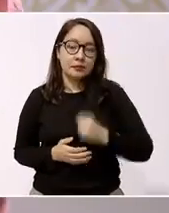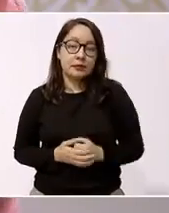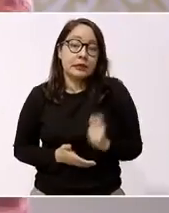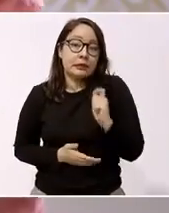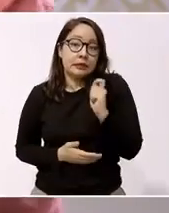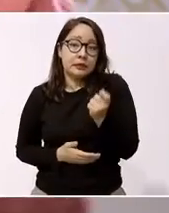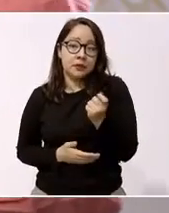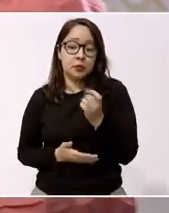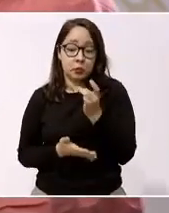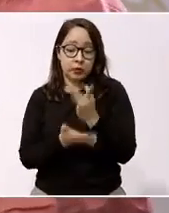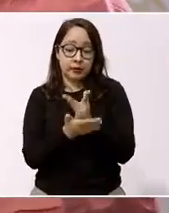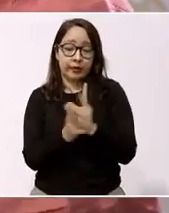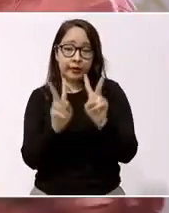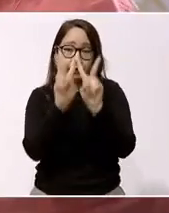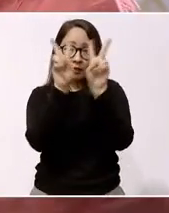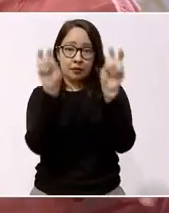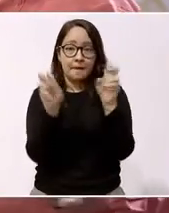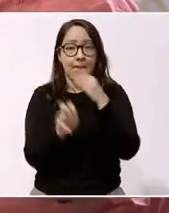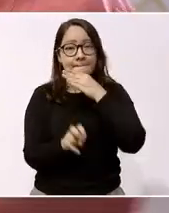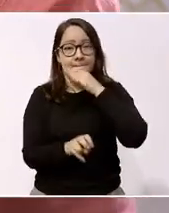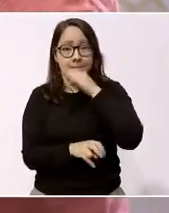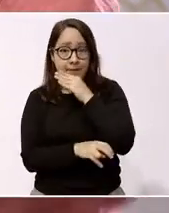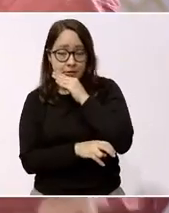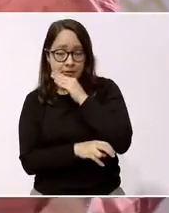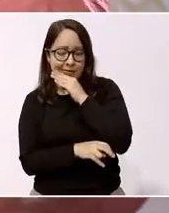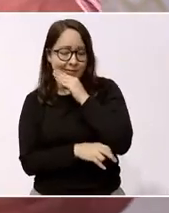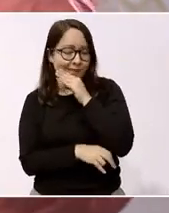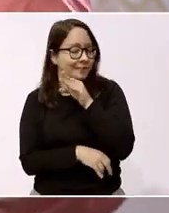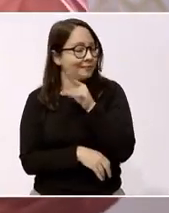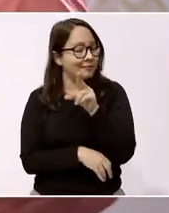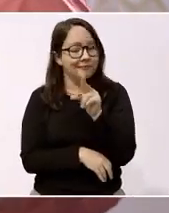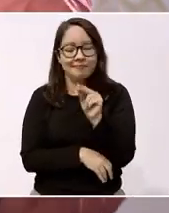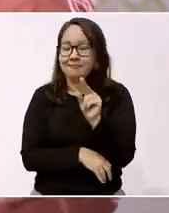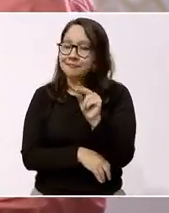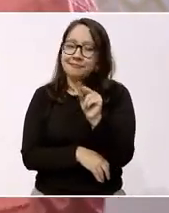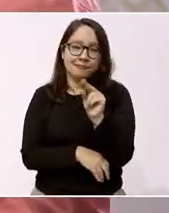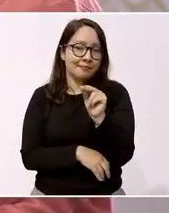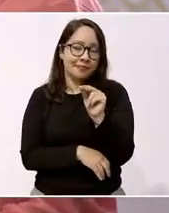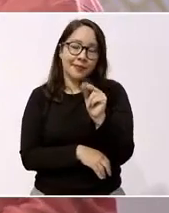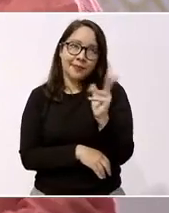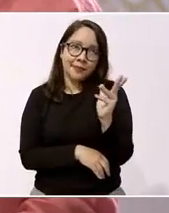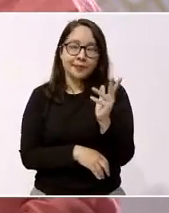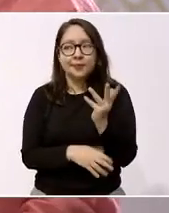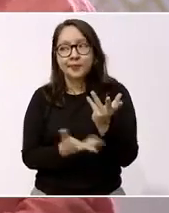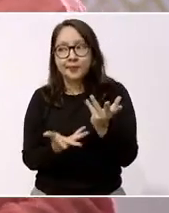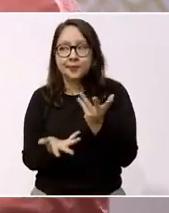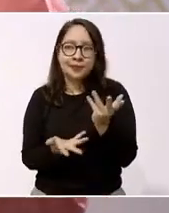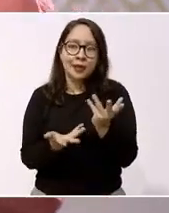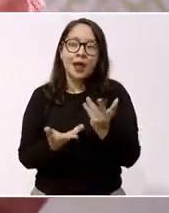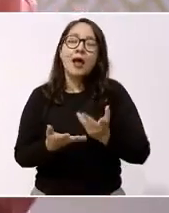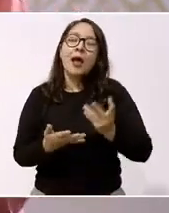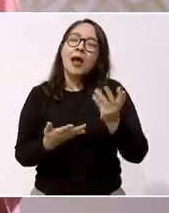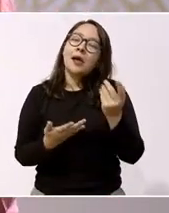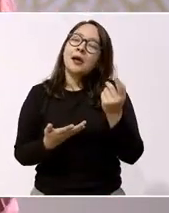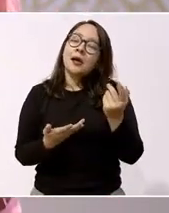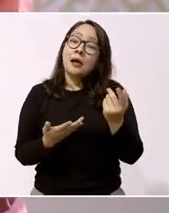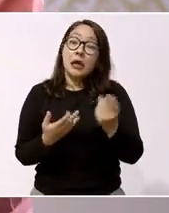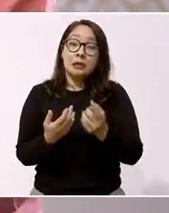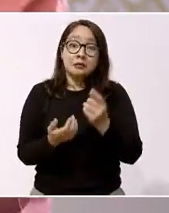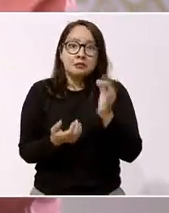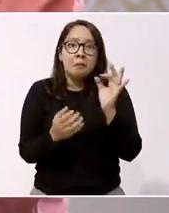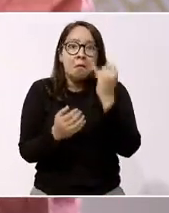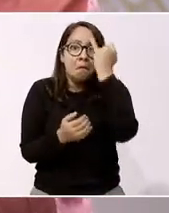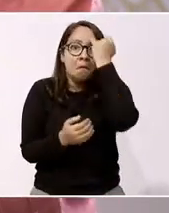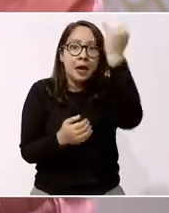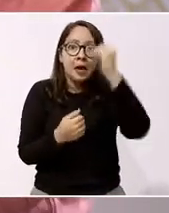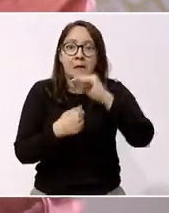es el maíz, no, es que si hay, bueno, si no hay maíz,